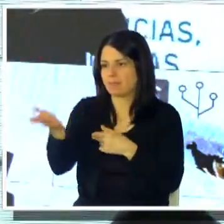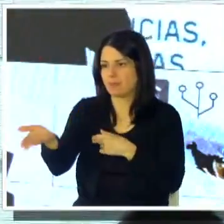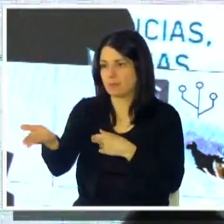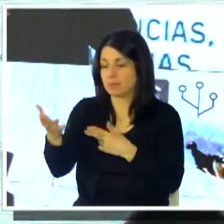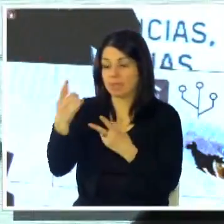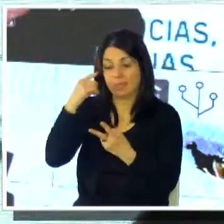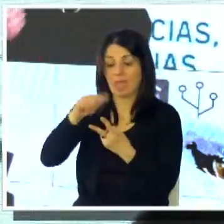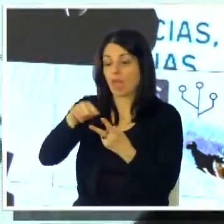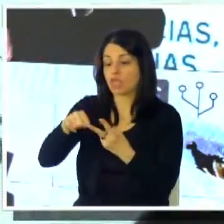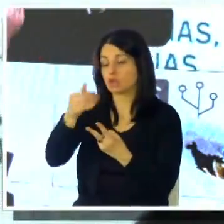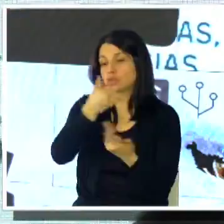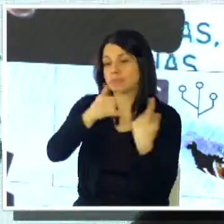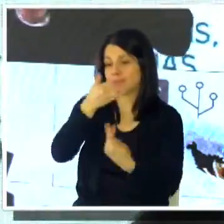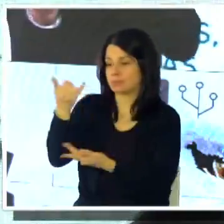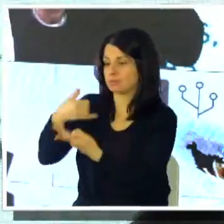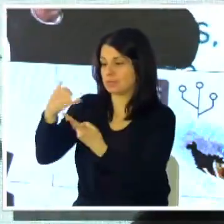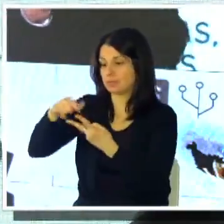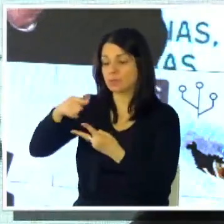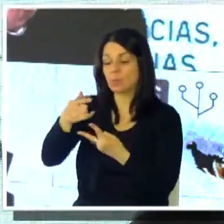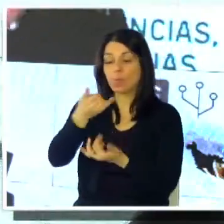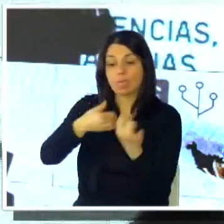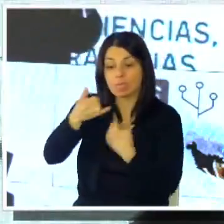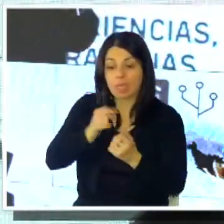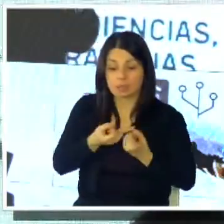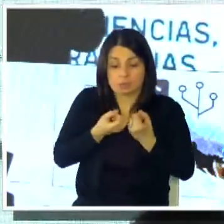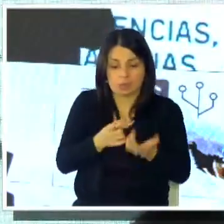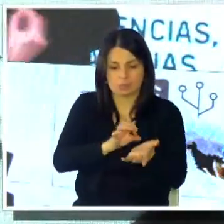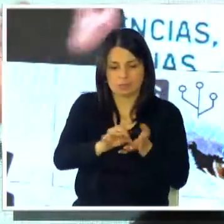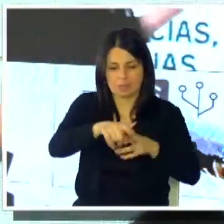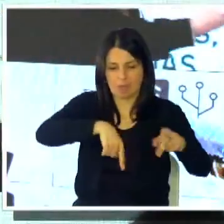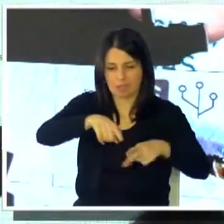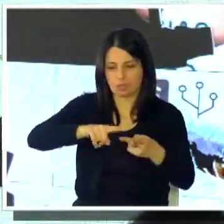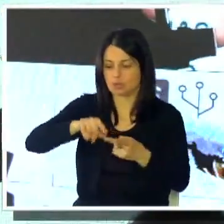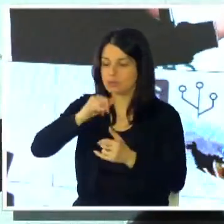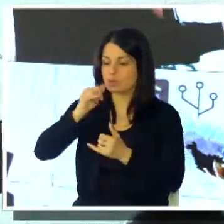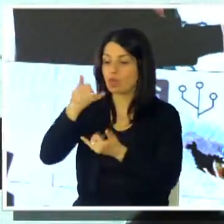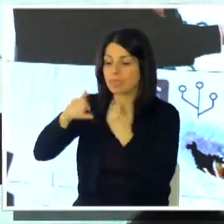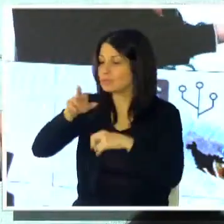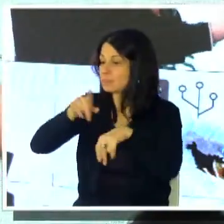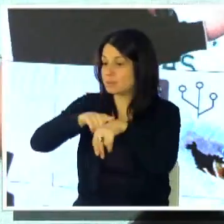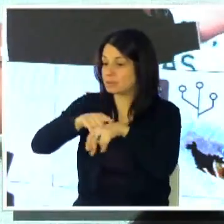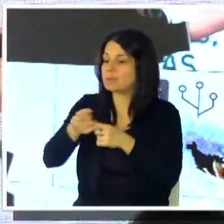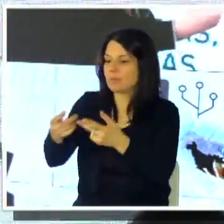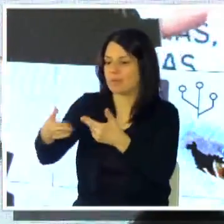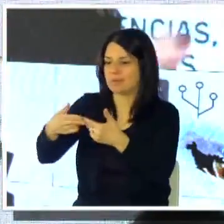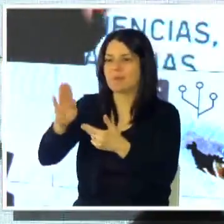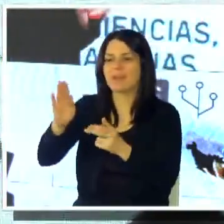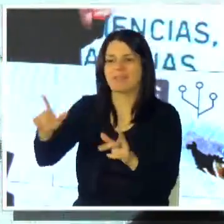dos flujos de datos, uno hacia el sistema de gestión y uno paralelo hacia la plataforma.